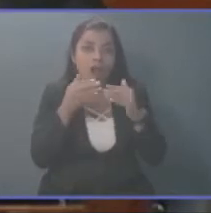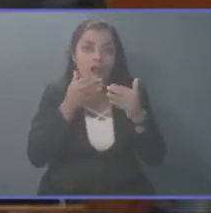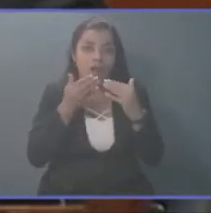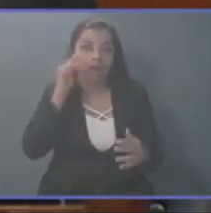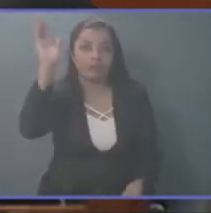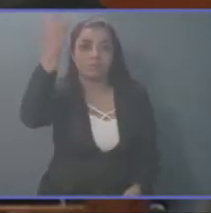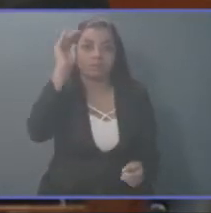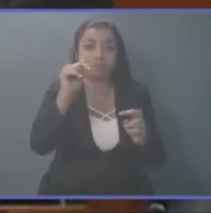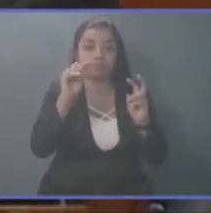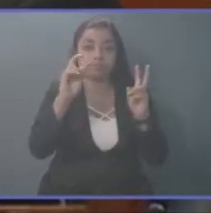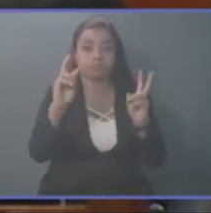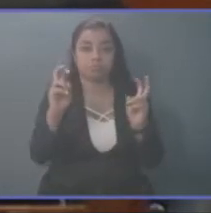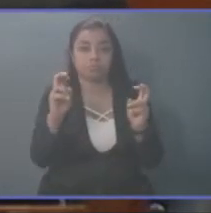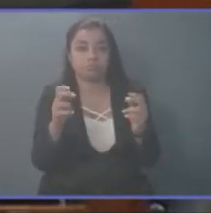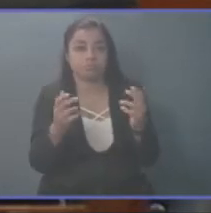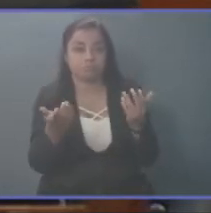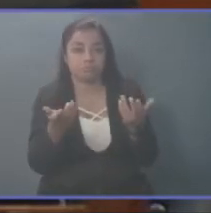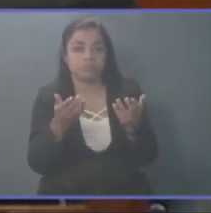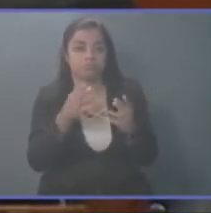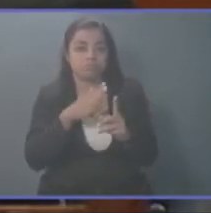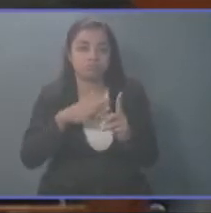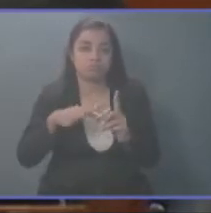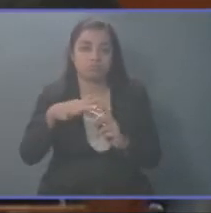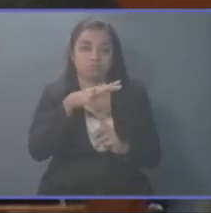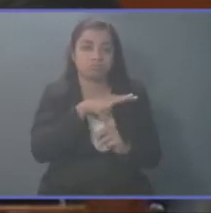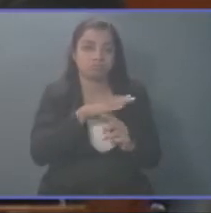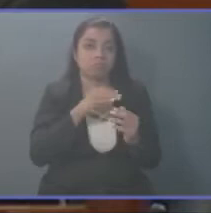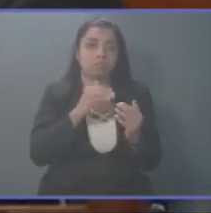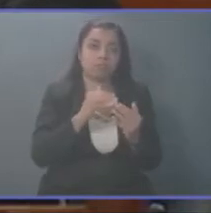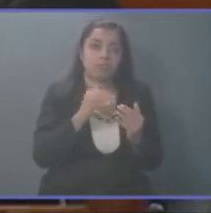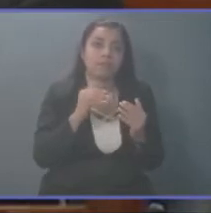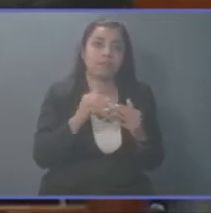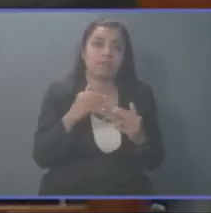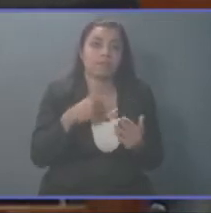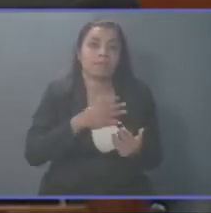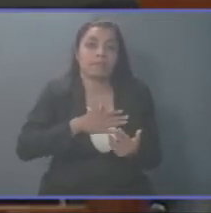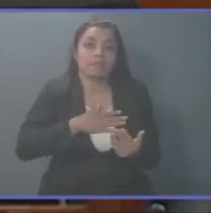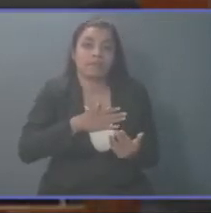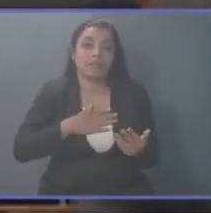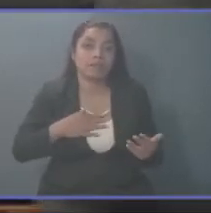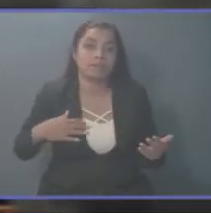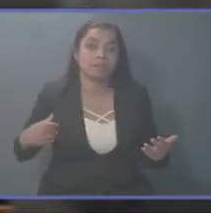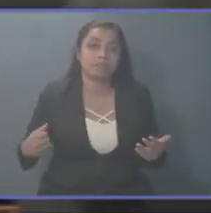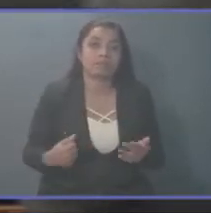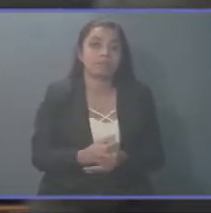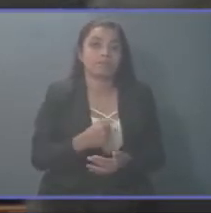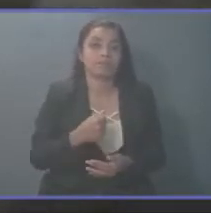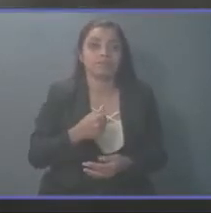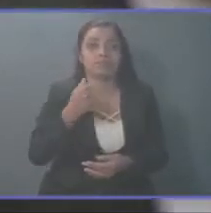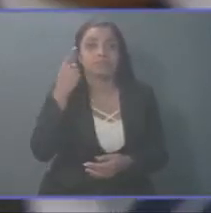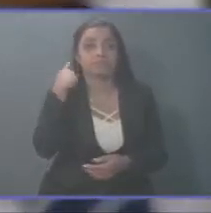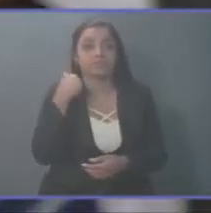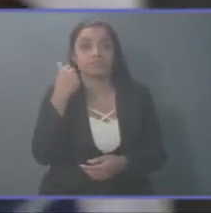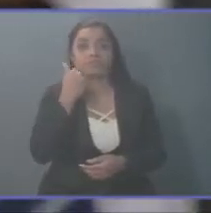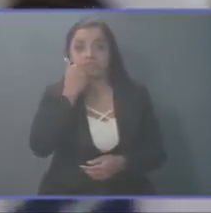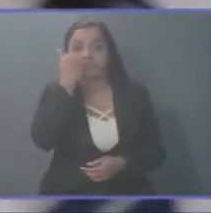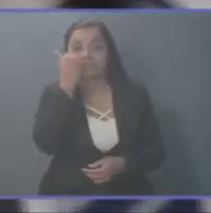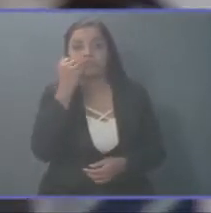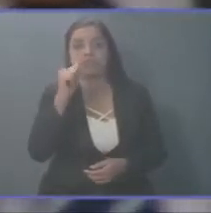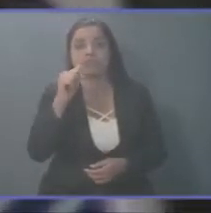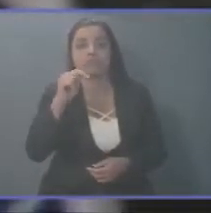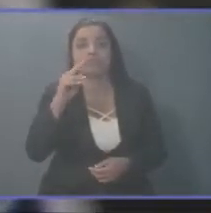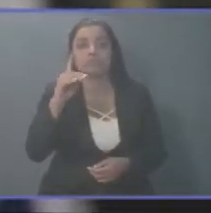mi intervención en esa situación ni en el lamentable caso que le sucedió al joven